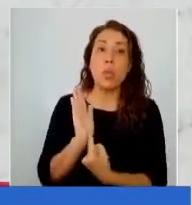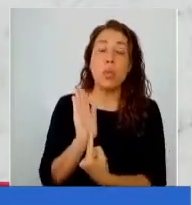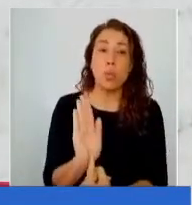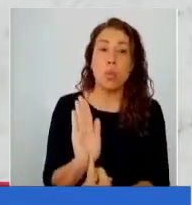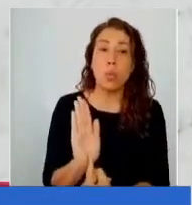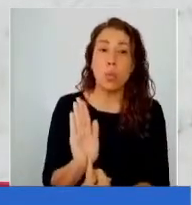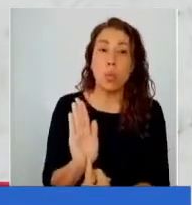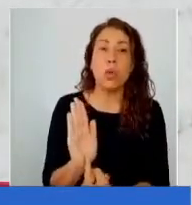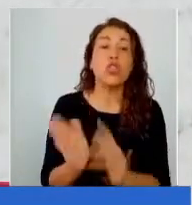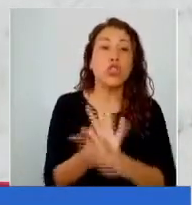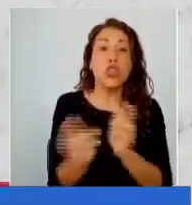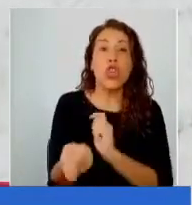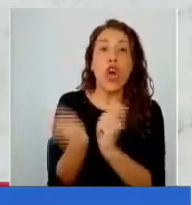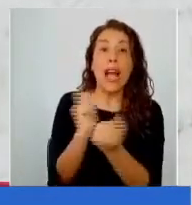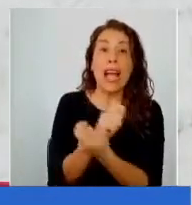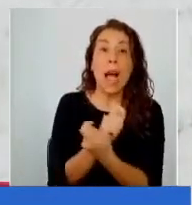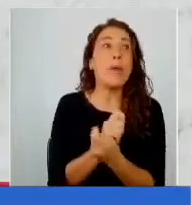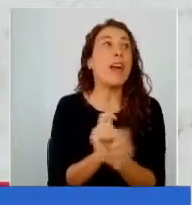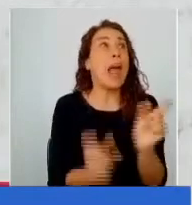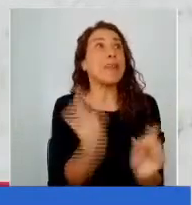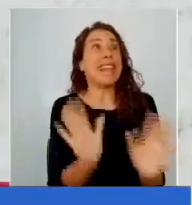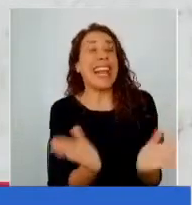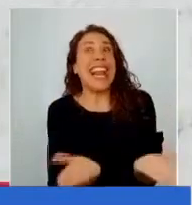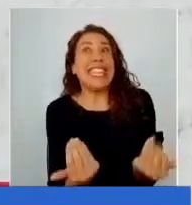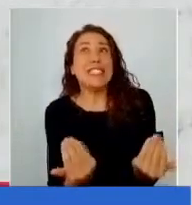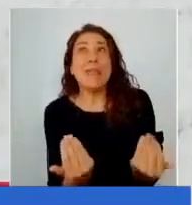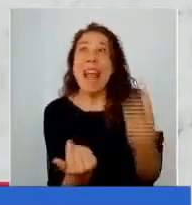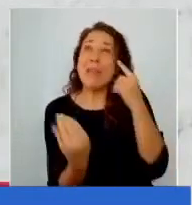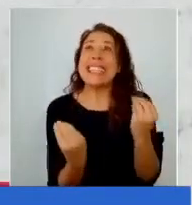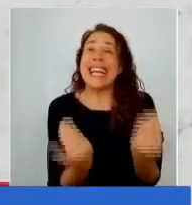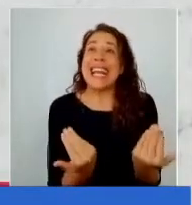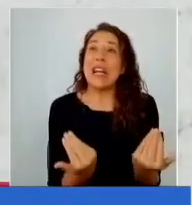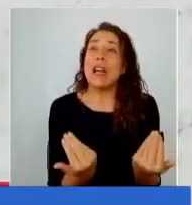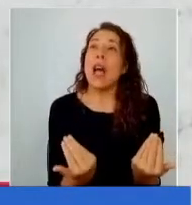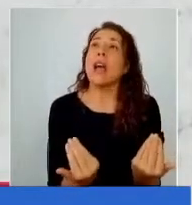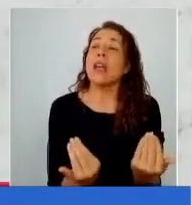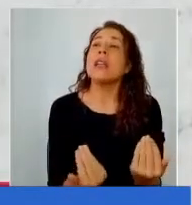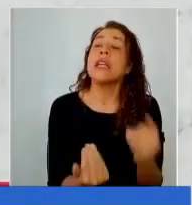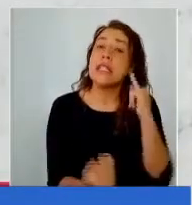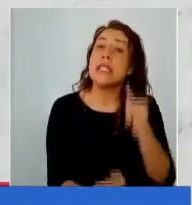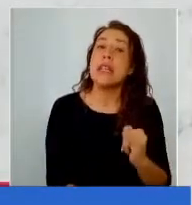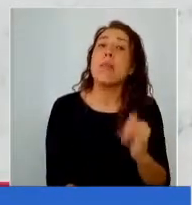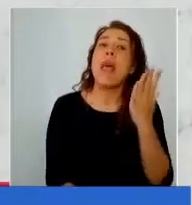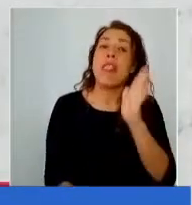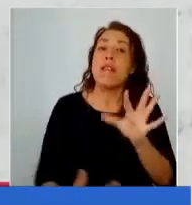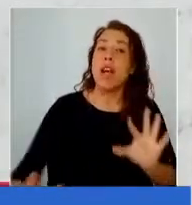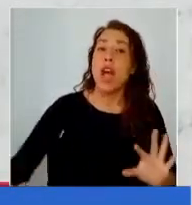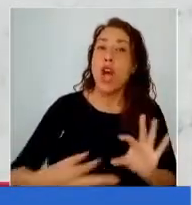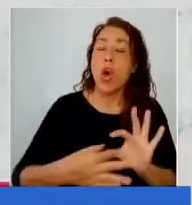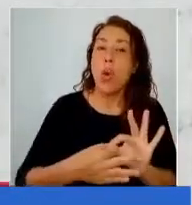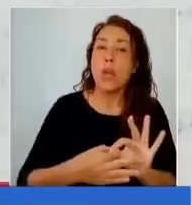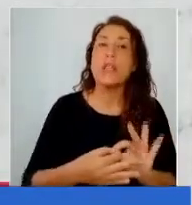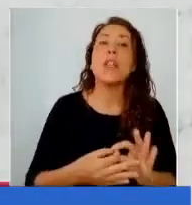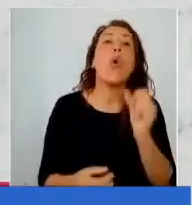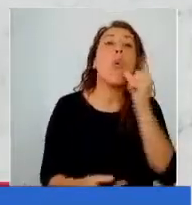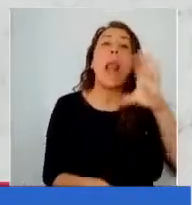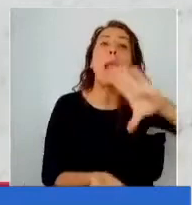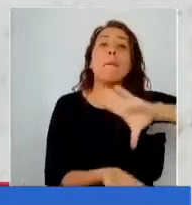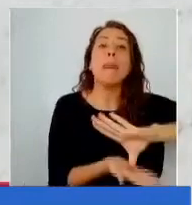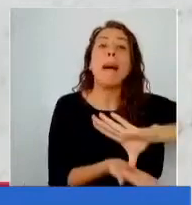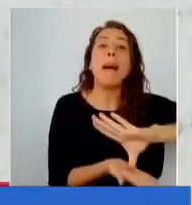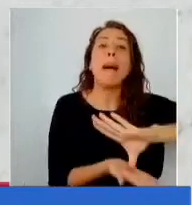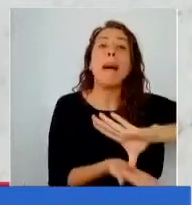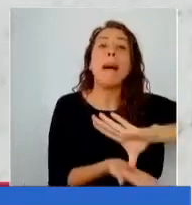por más esperado que pueda parecer tiene siempre que asociarse con el tipo de país que habíamos construido por